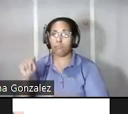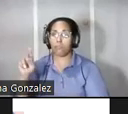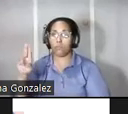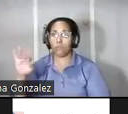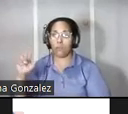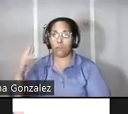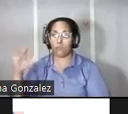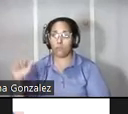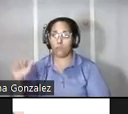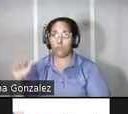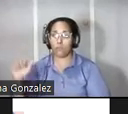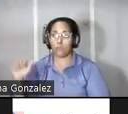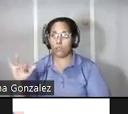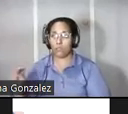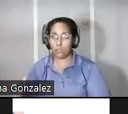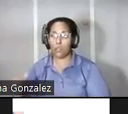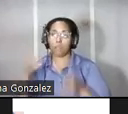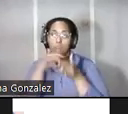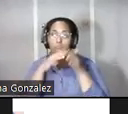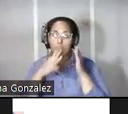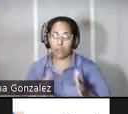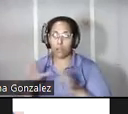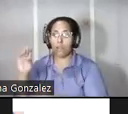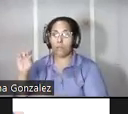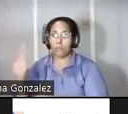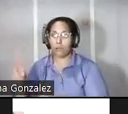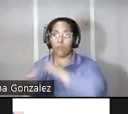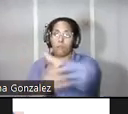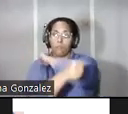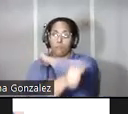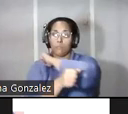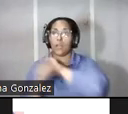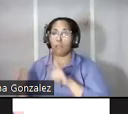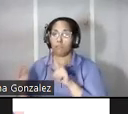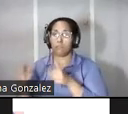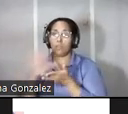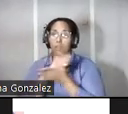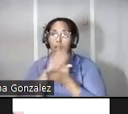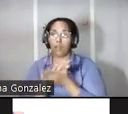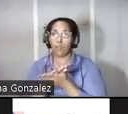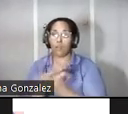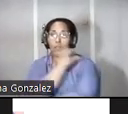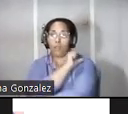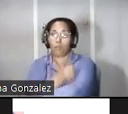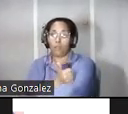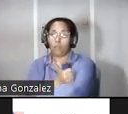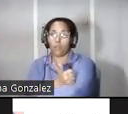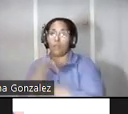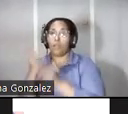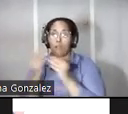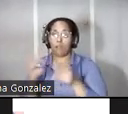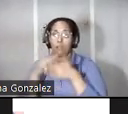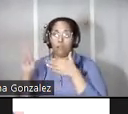se le habían suministrado a los estudiantes de unos barrios pobres que asistían a una escuela en Aguadilla